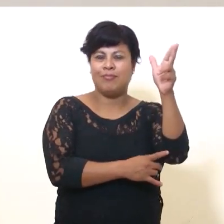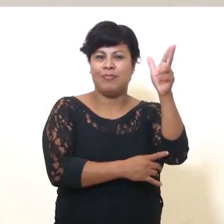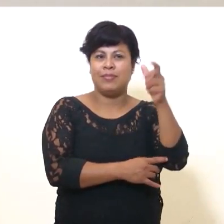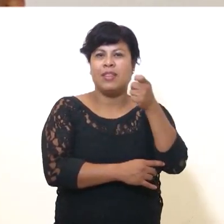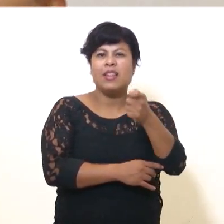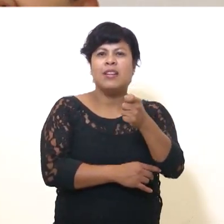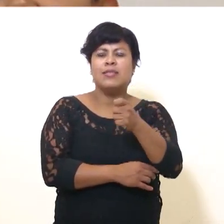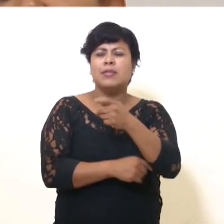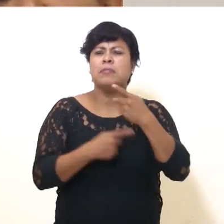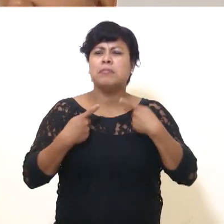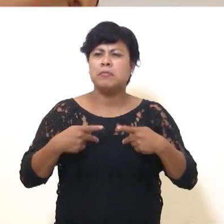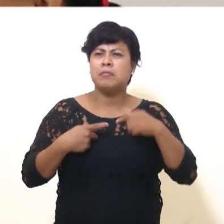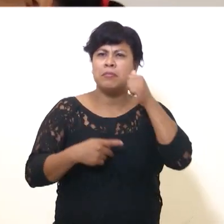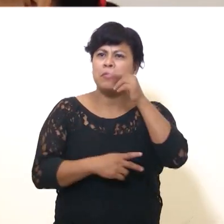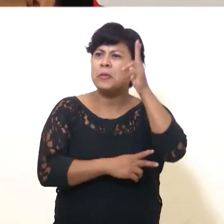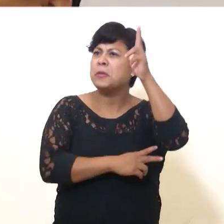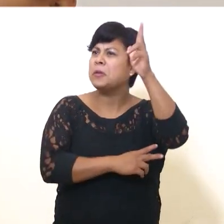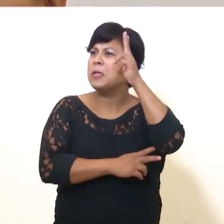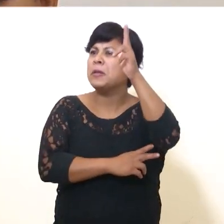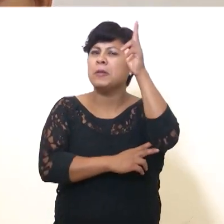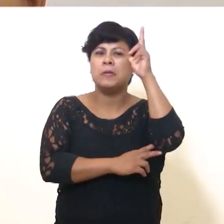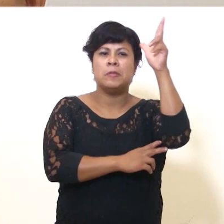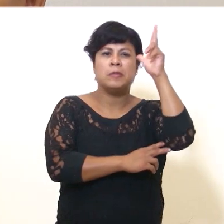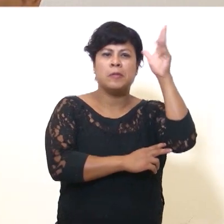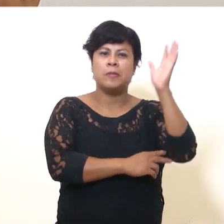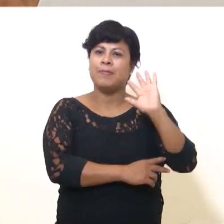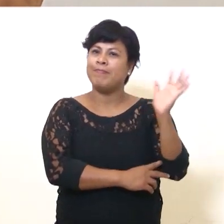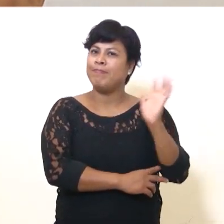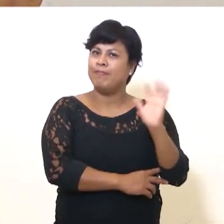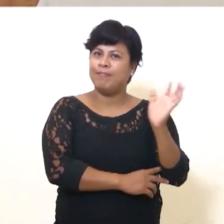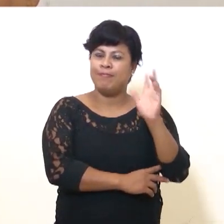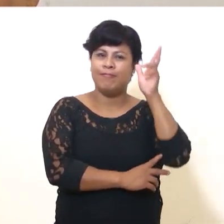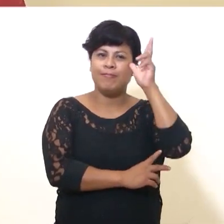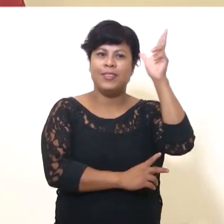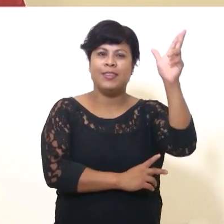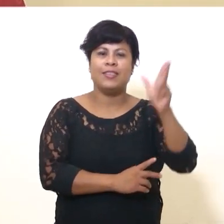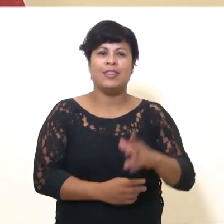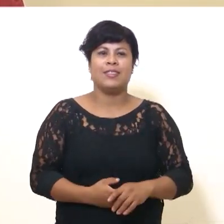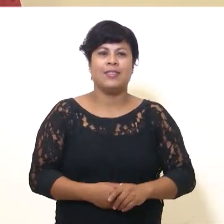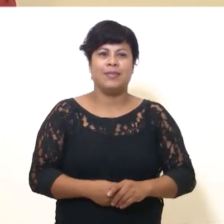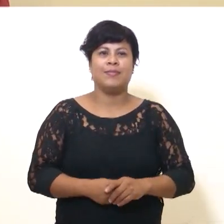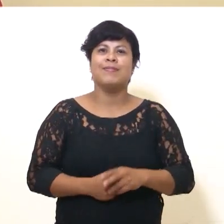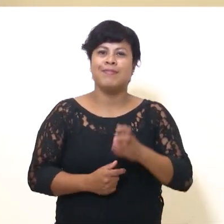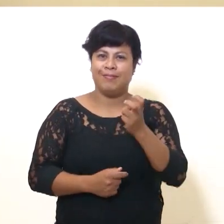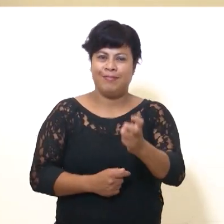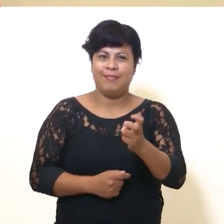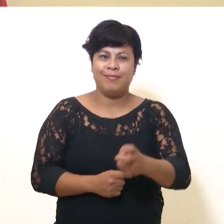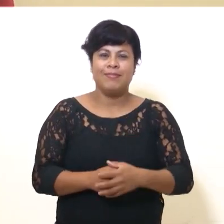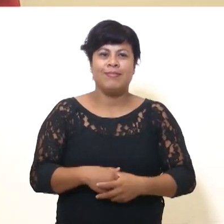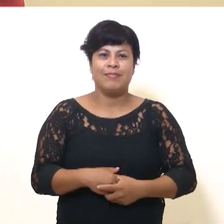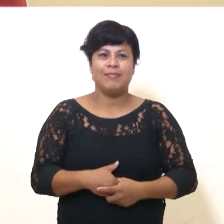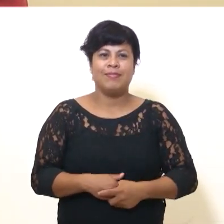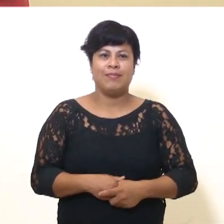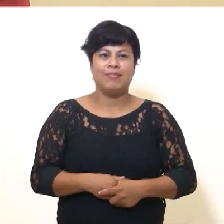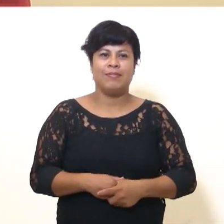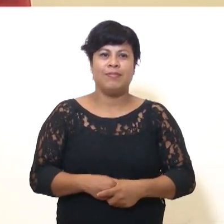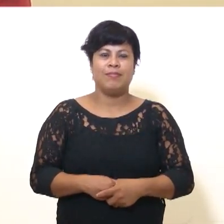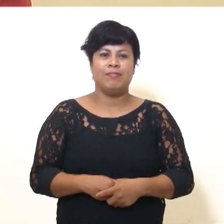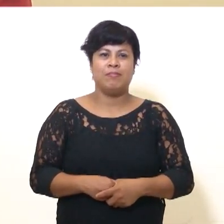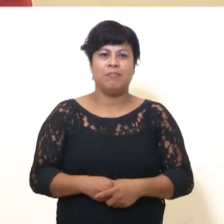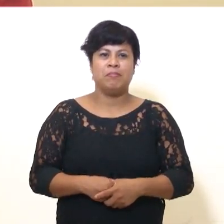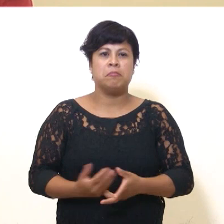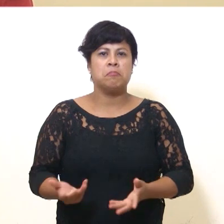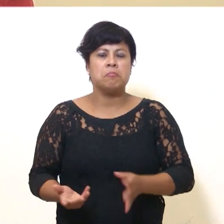hola. Y este es un saludo muy común. Hola. Hola. Así